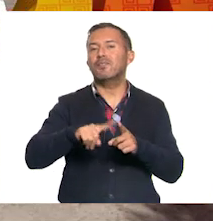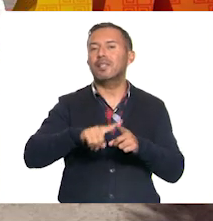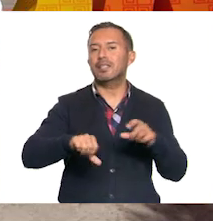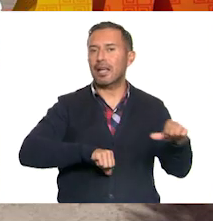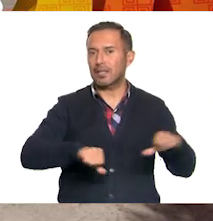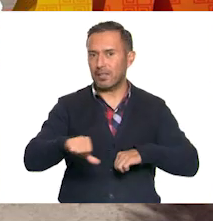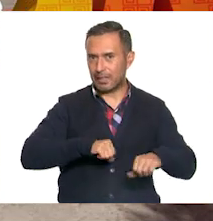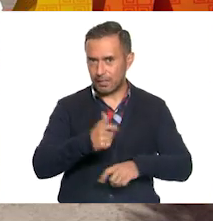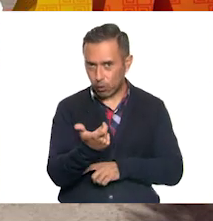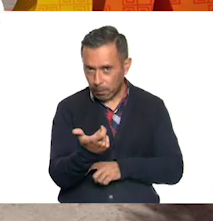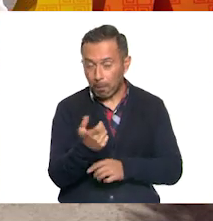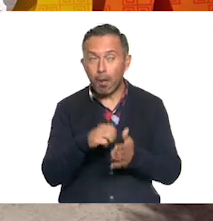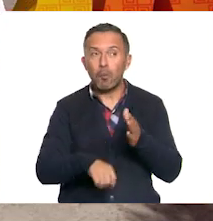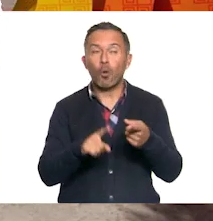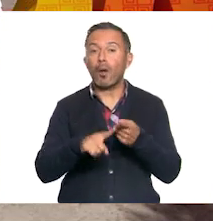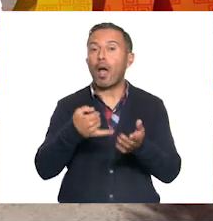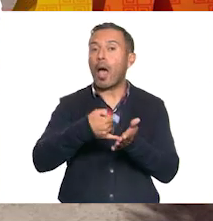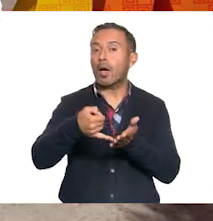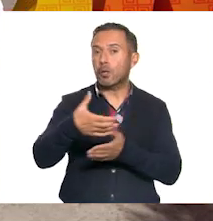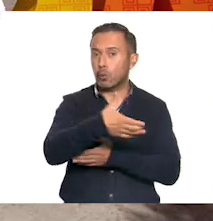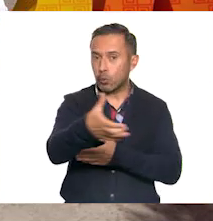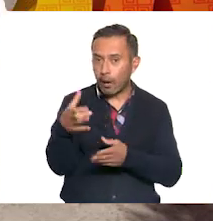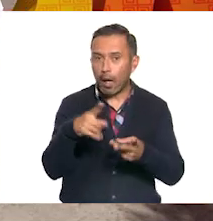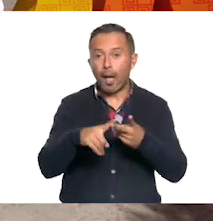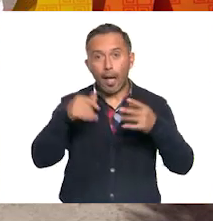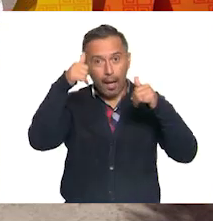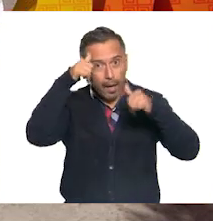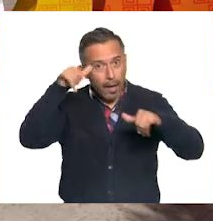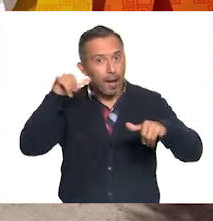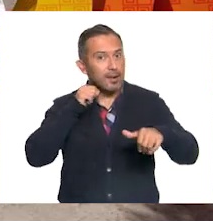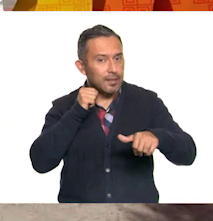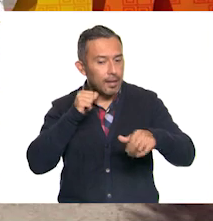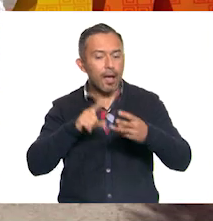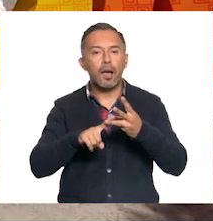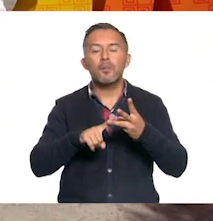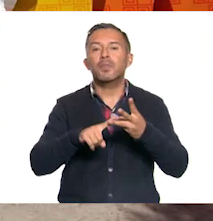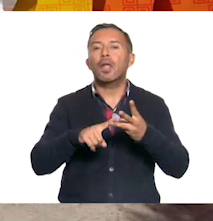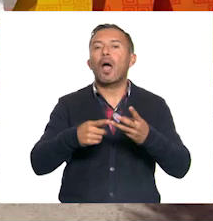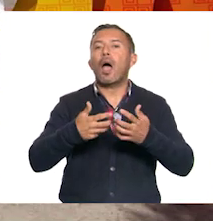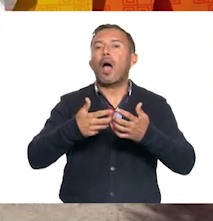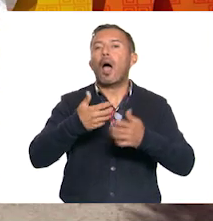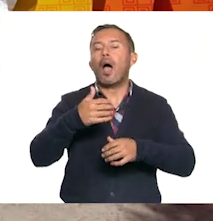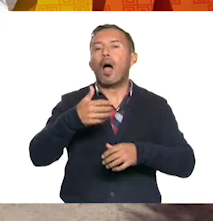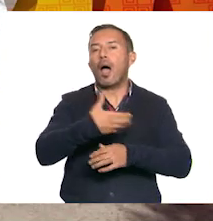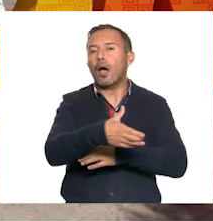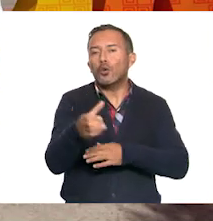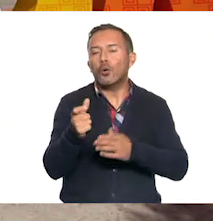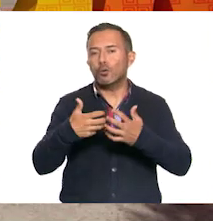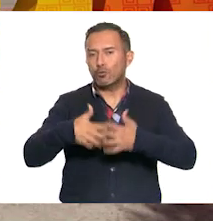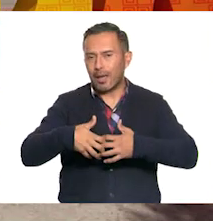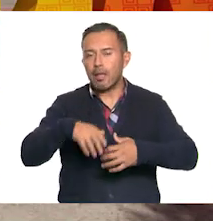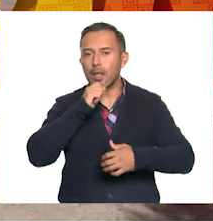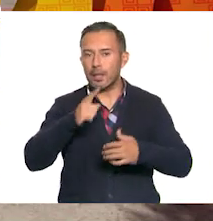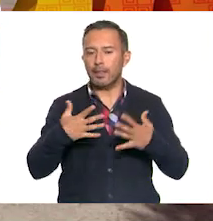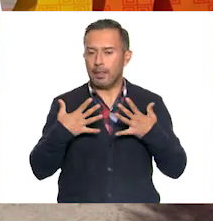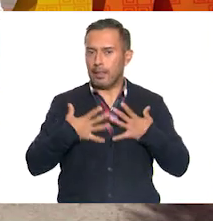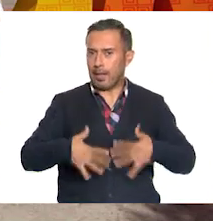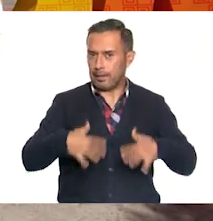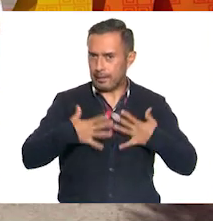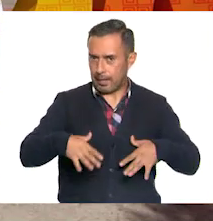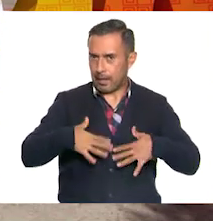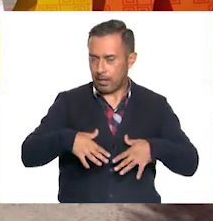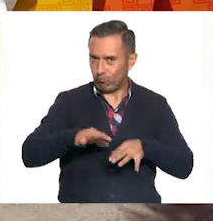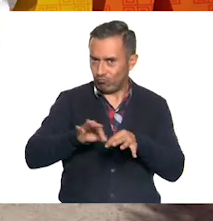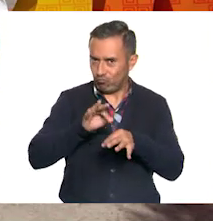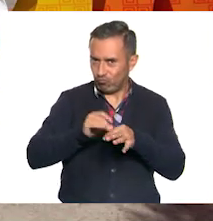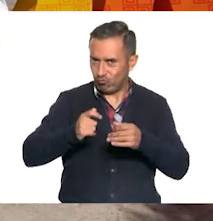como la agricultura, la ganadería, la agroindustria y los textiles, por mencionar algunas. Pero